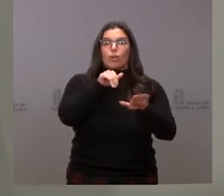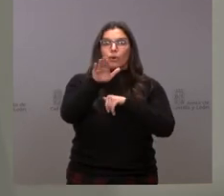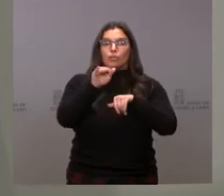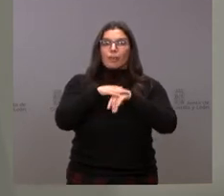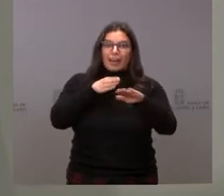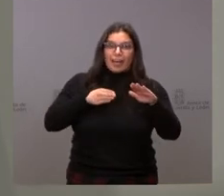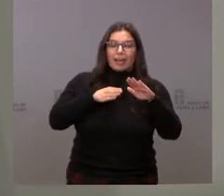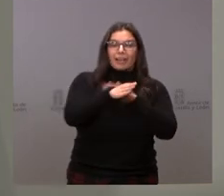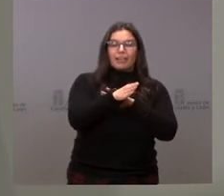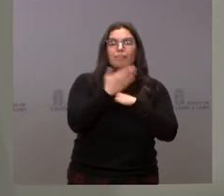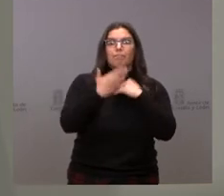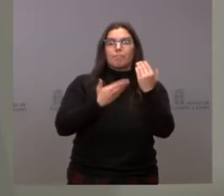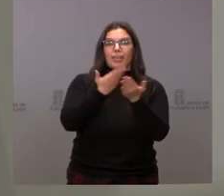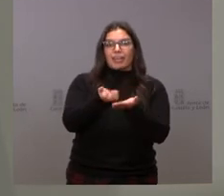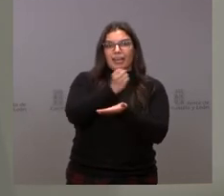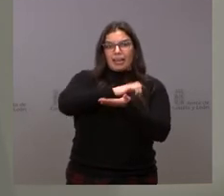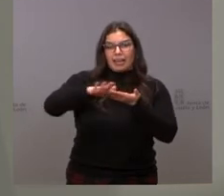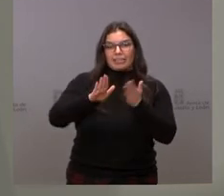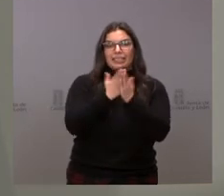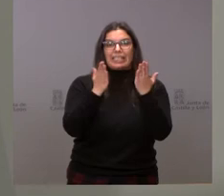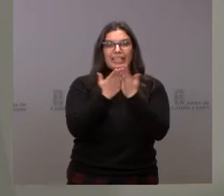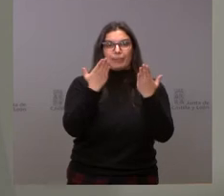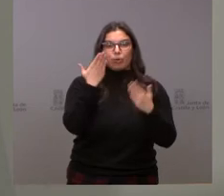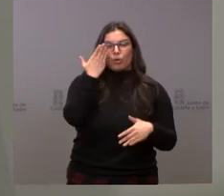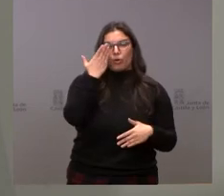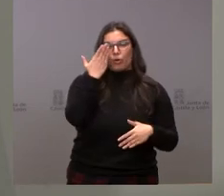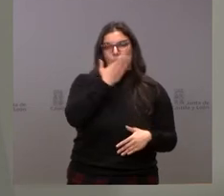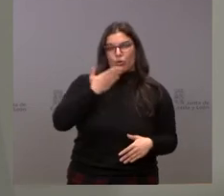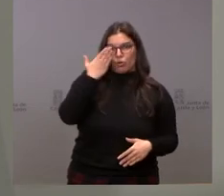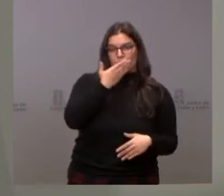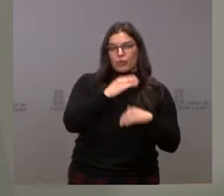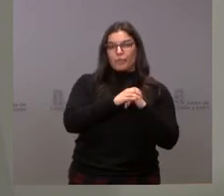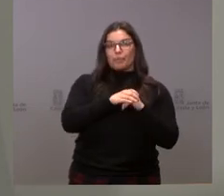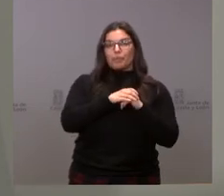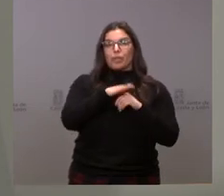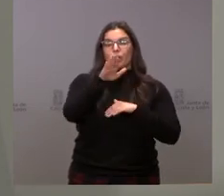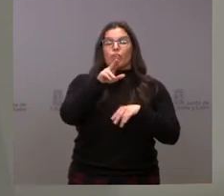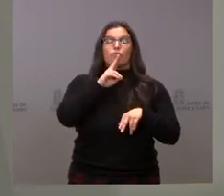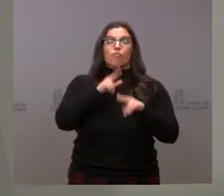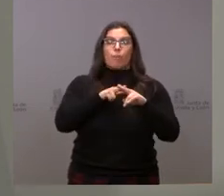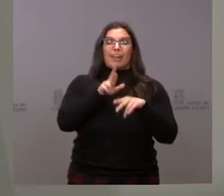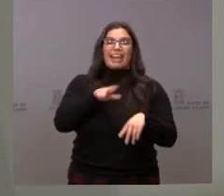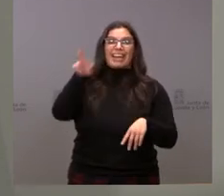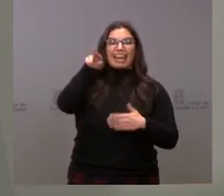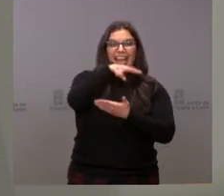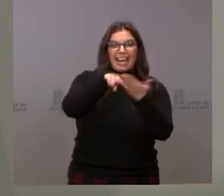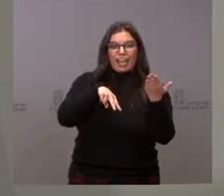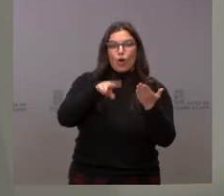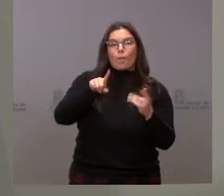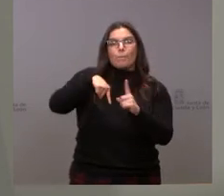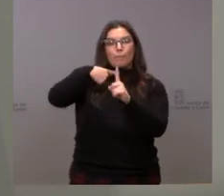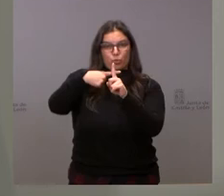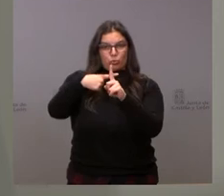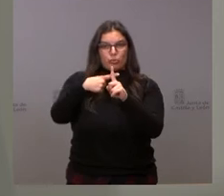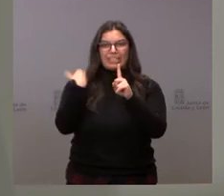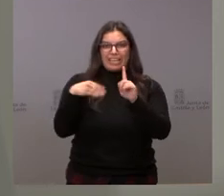acceso a la gratuidad de los libros de texto la convocatoria releo plus está hoy en el bocyl a la